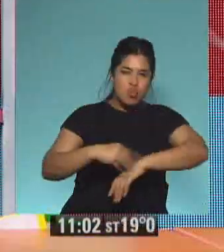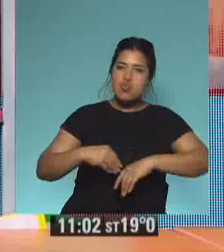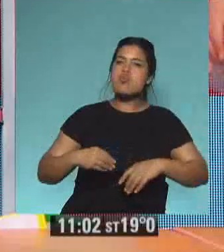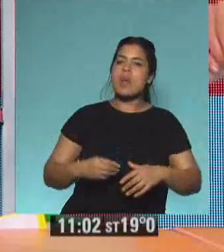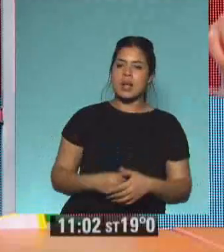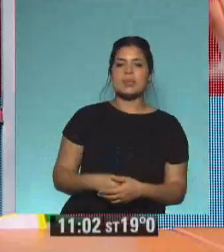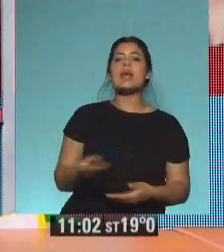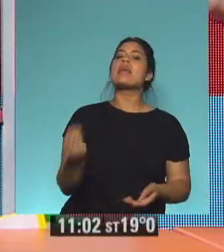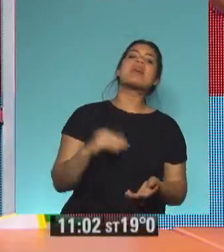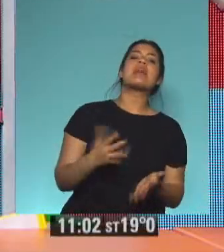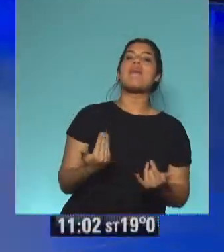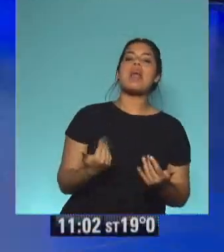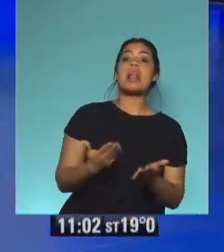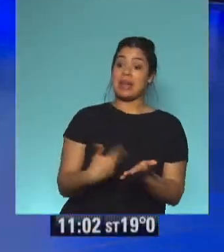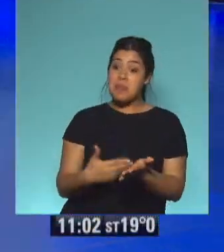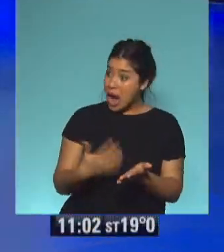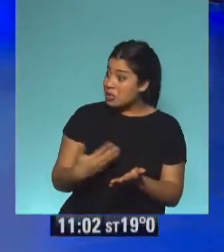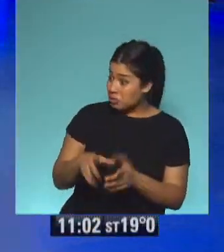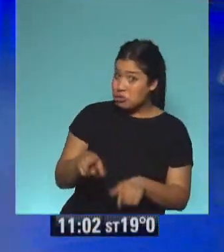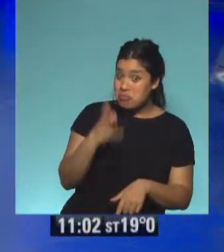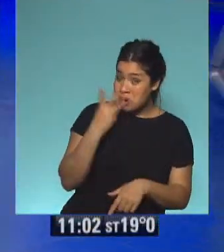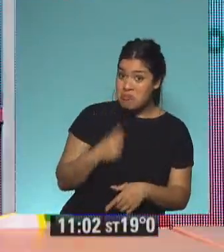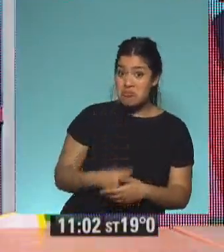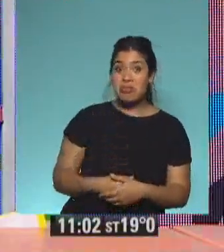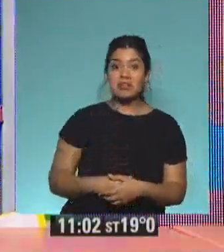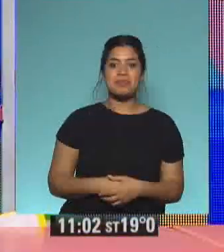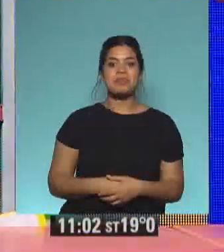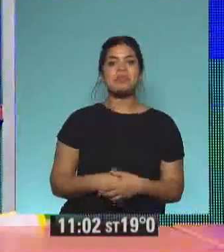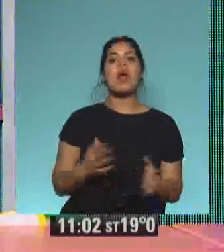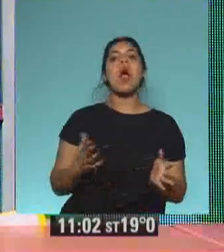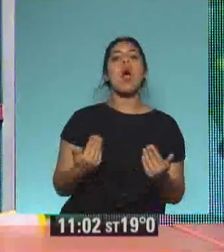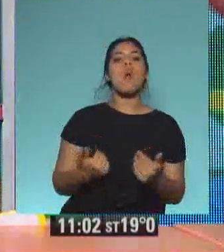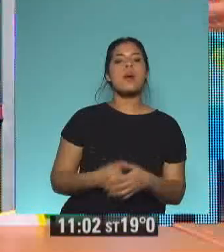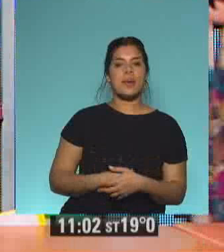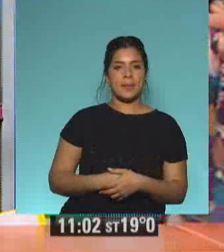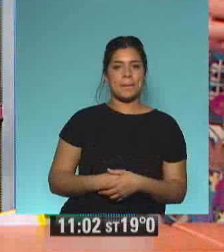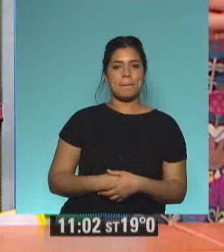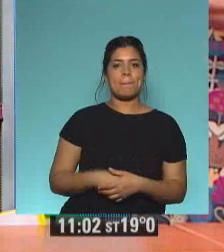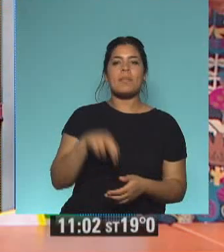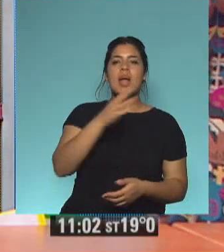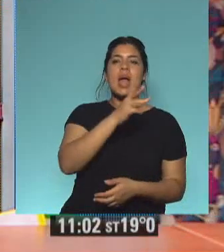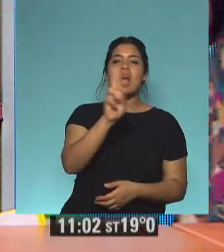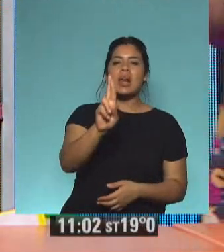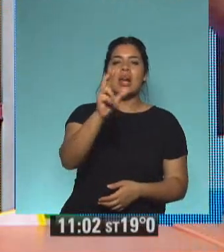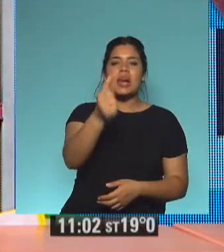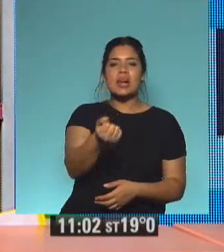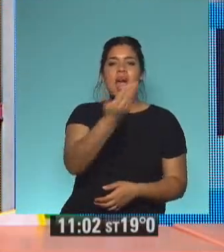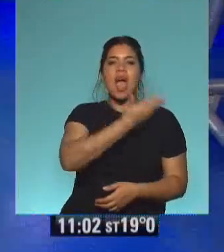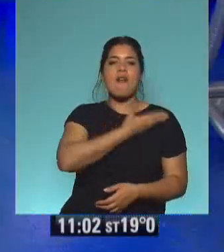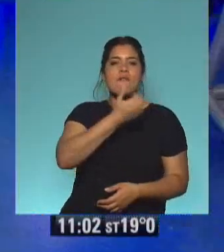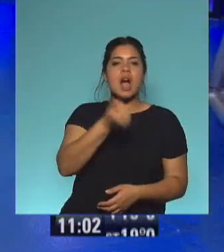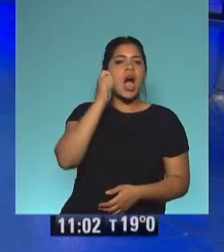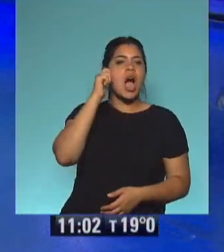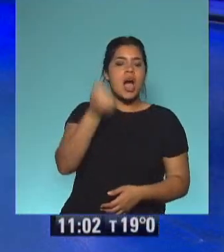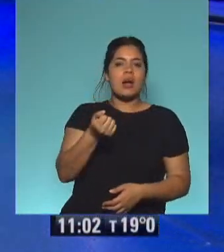ver, meto así. Me gusta el repasingue. A ver, así, ¿eh? A ver, a ver, a ver. A ver qué tenemos ahí. Ráfaga. ¿Se ráfaga. Acuerdan que era Ráfaga? Sí, una banda de cumbia